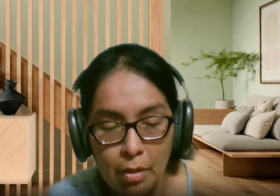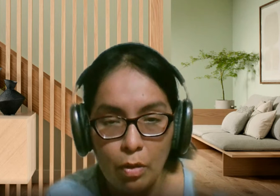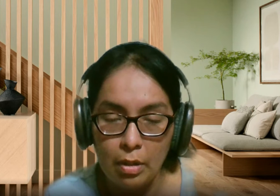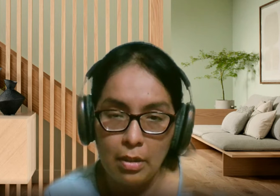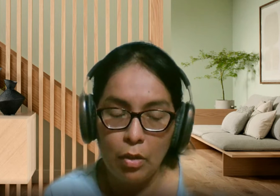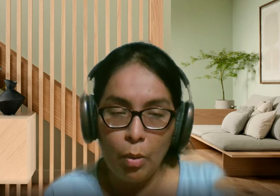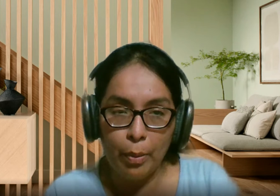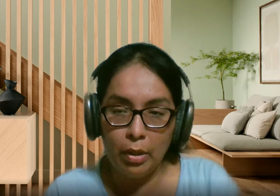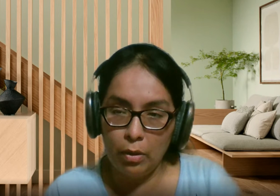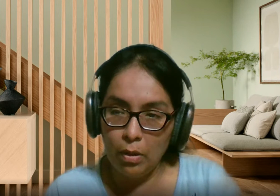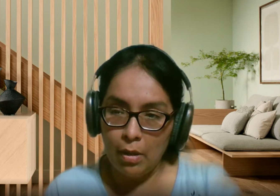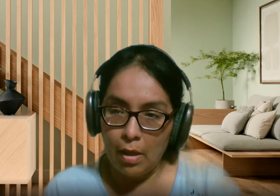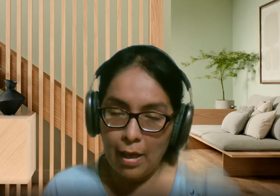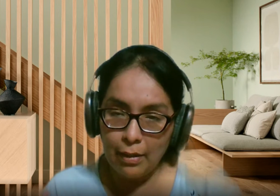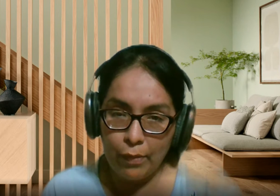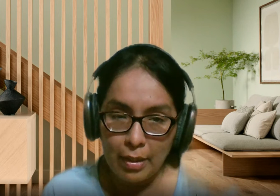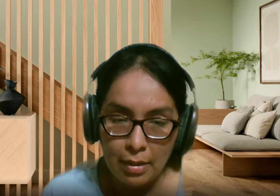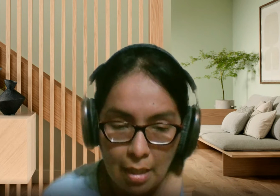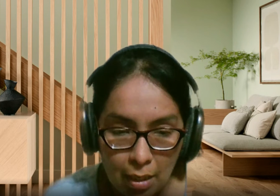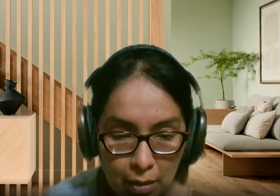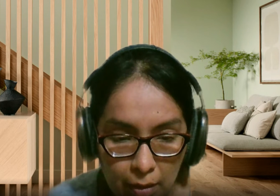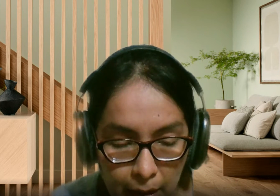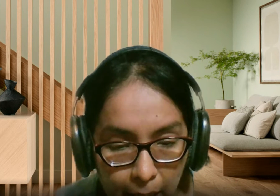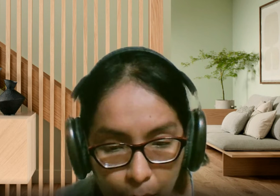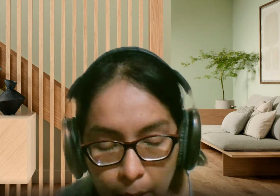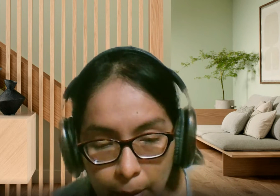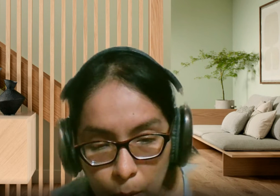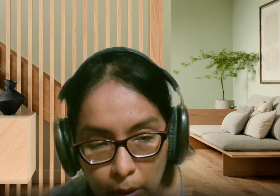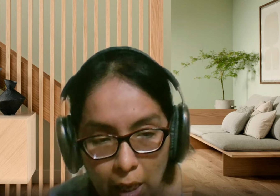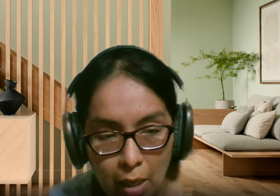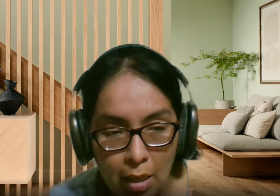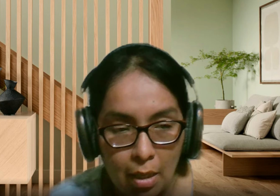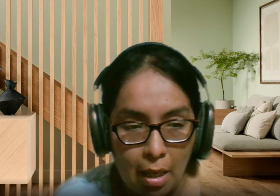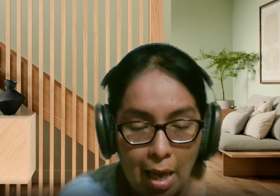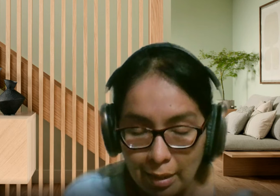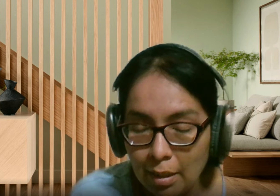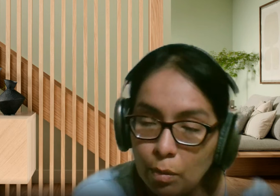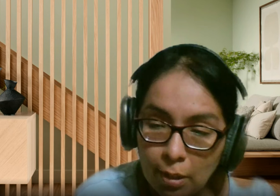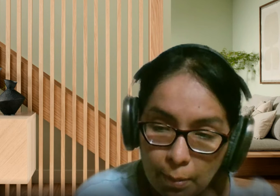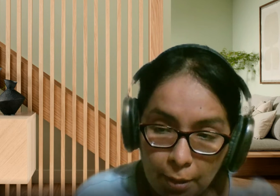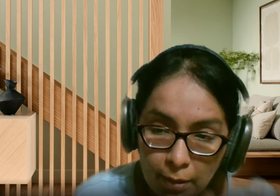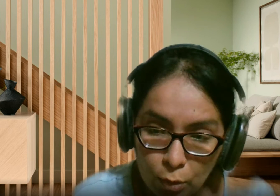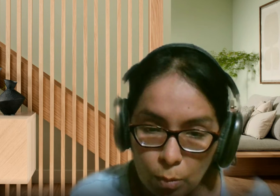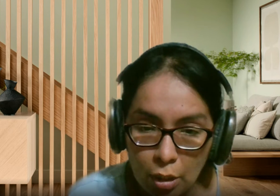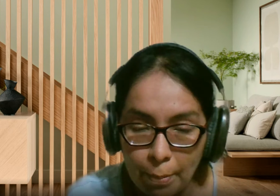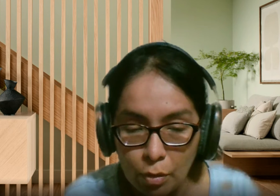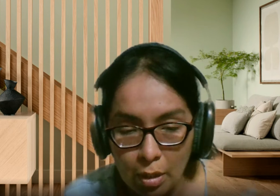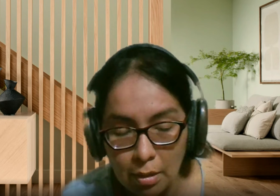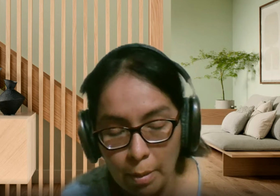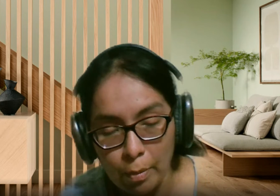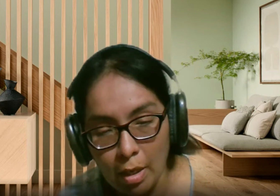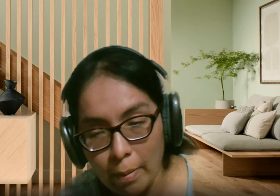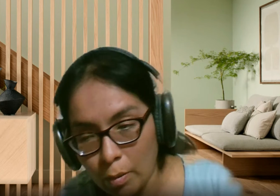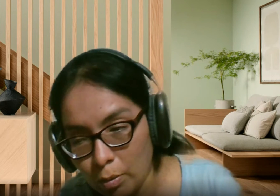COVID nos enseñó un poquito a diferenciar qué era una vacuna a qué era un tratamiento. Muchas